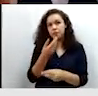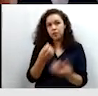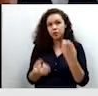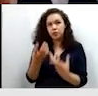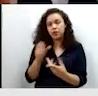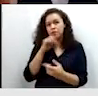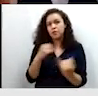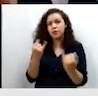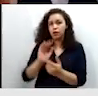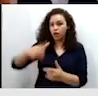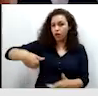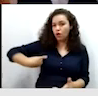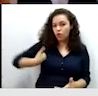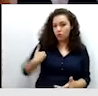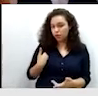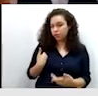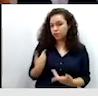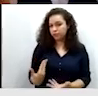de resguardo en este caso.